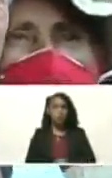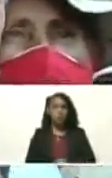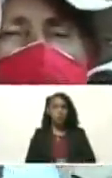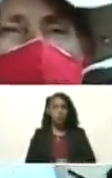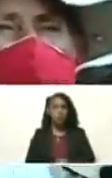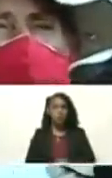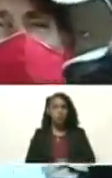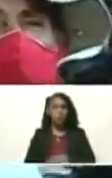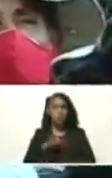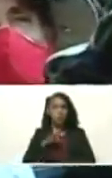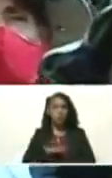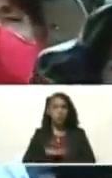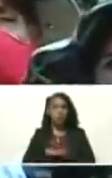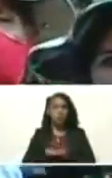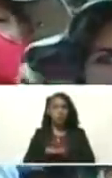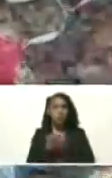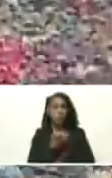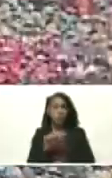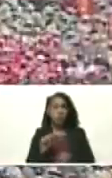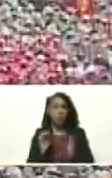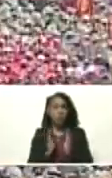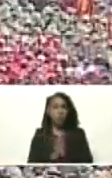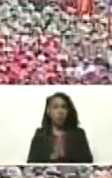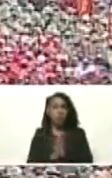Estamos en nuestra Semana Santa.